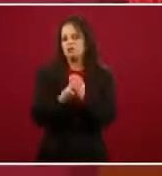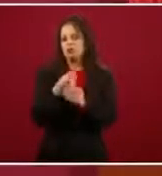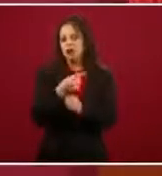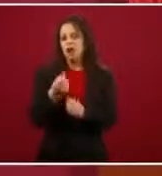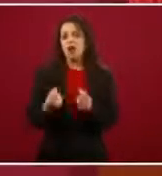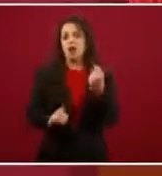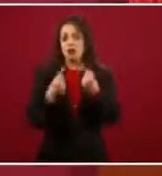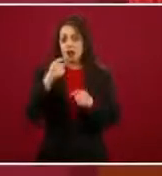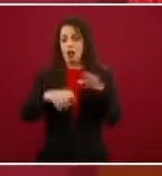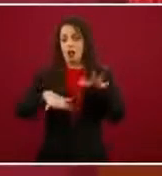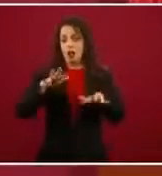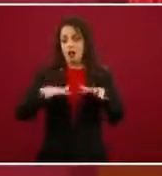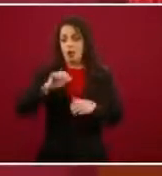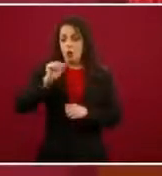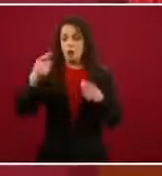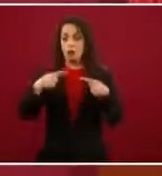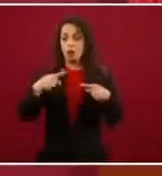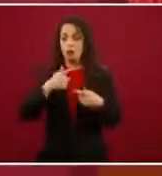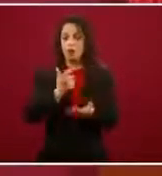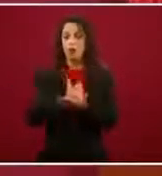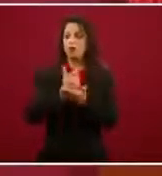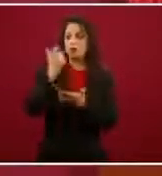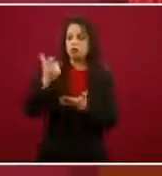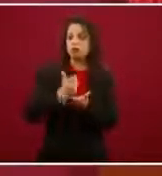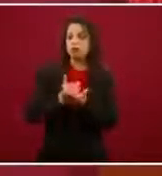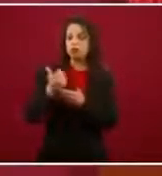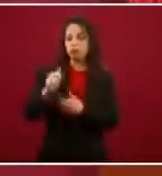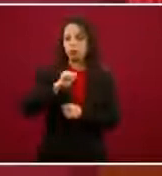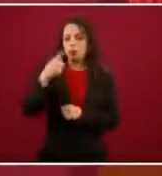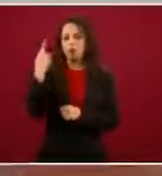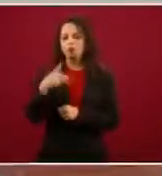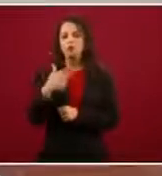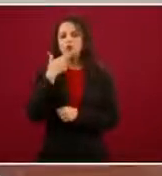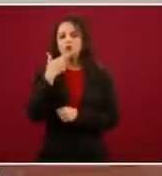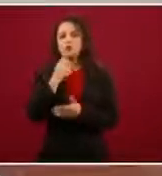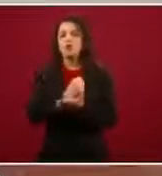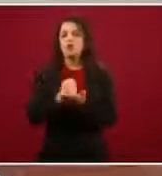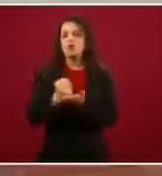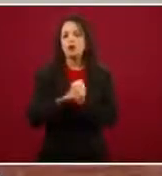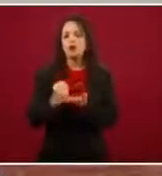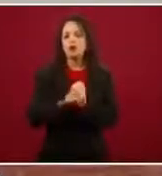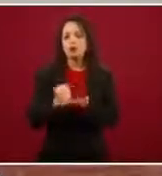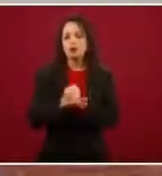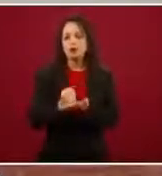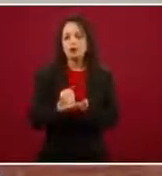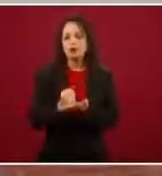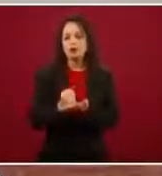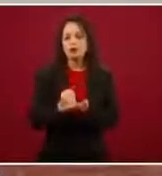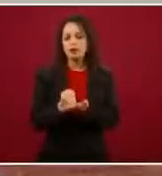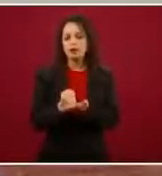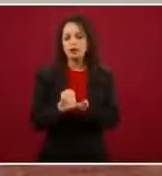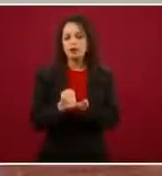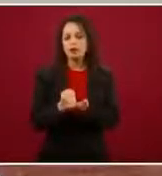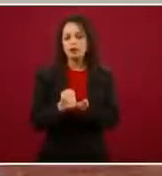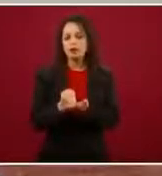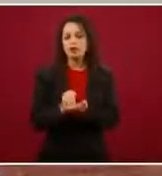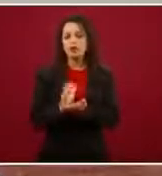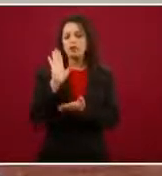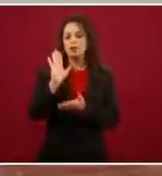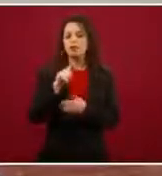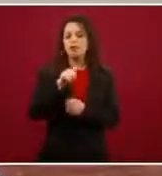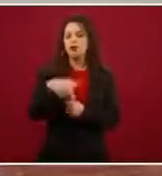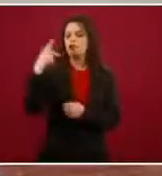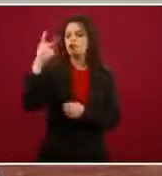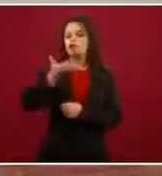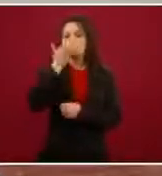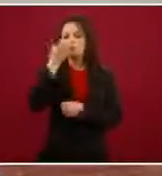donde terceros terminan pagando los gastos de una tarjeta de crédito, terminan pagando el modo de vida de una persona